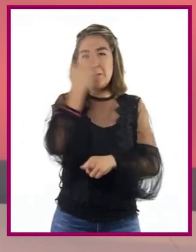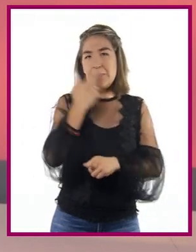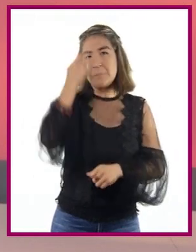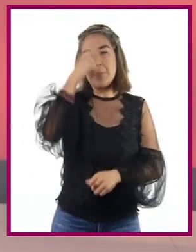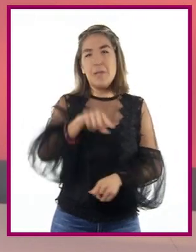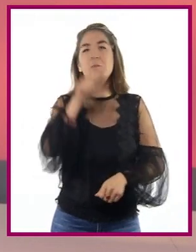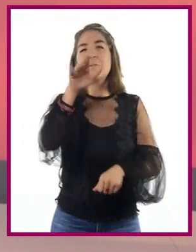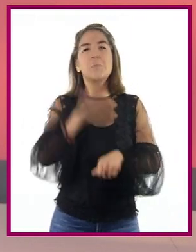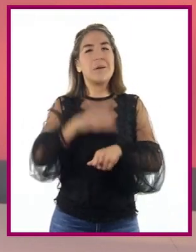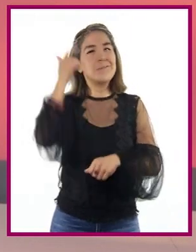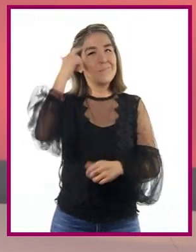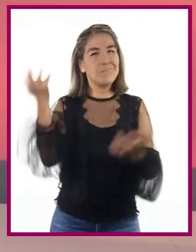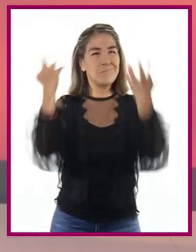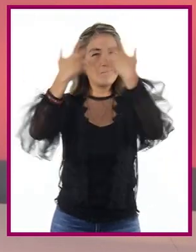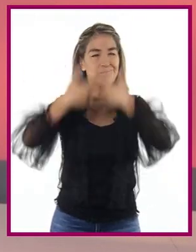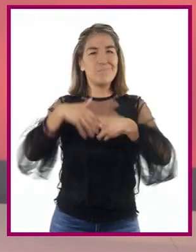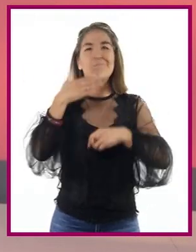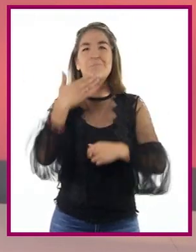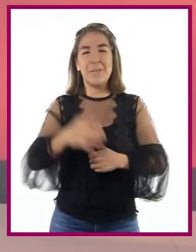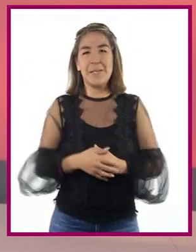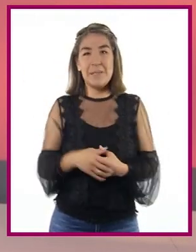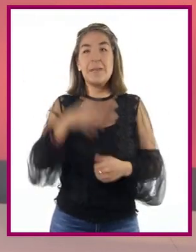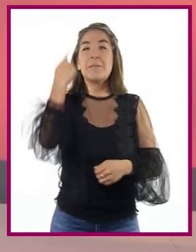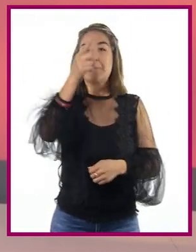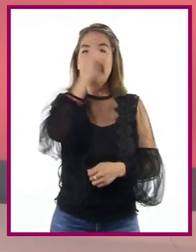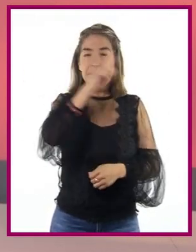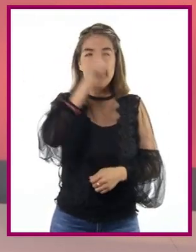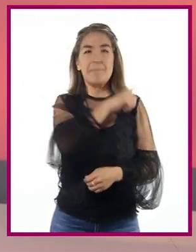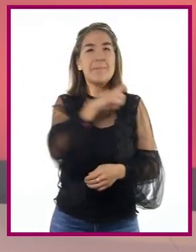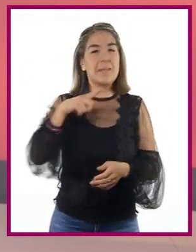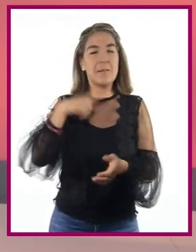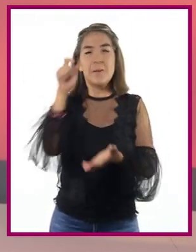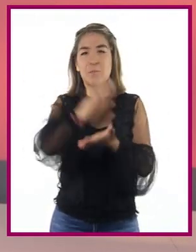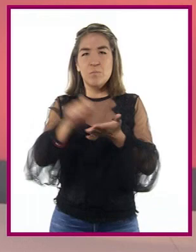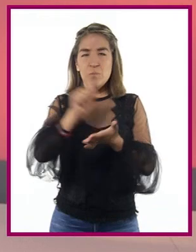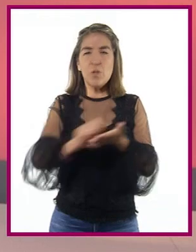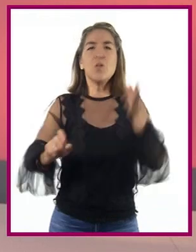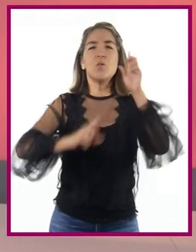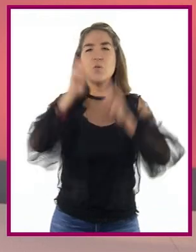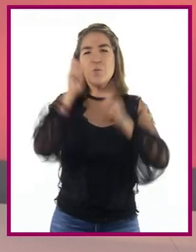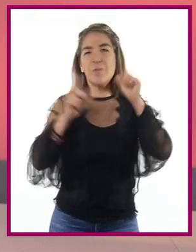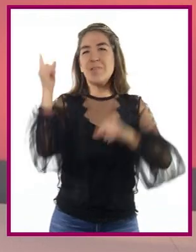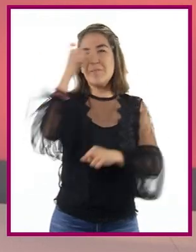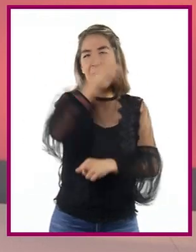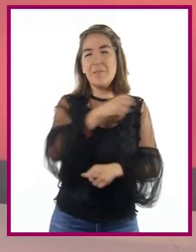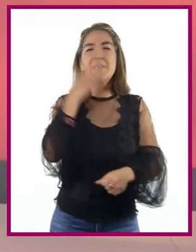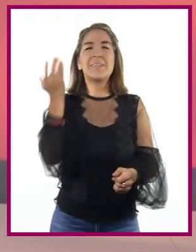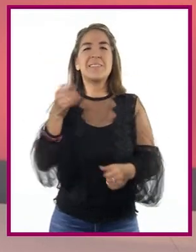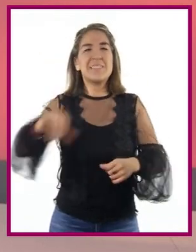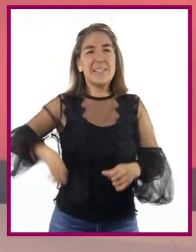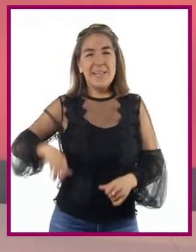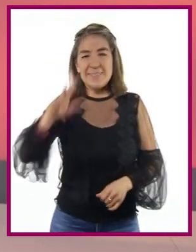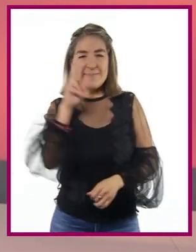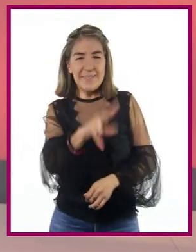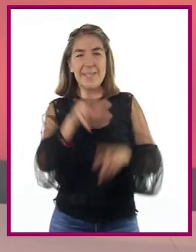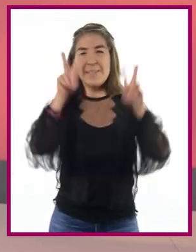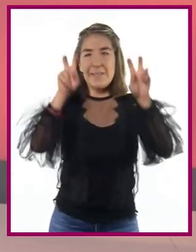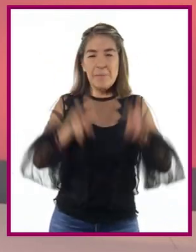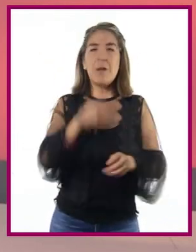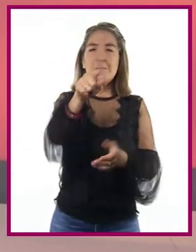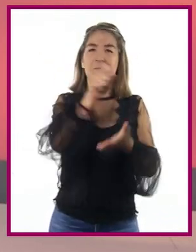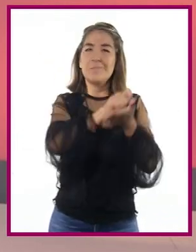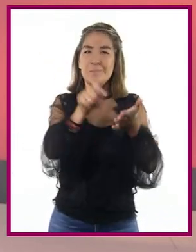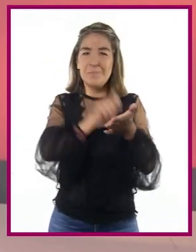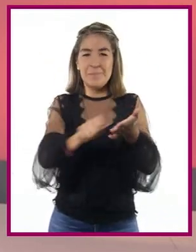para reforzar su conocimiento, así que les recomiendo llevar un registro de las dudas, inquietudes o dificultades que surjan al resolver